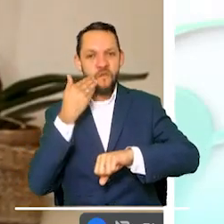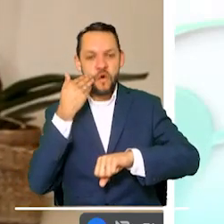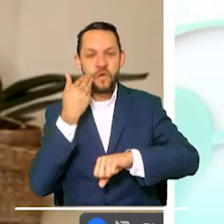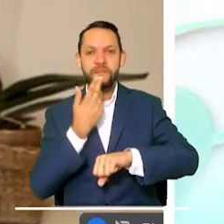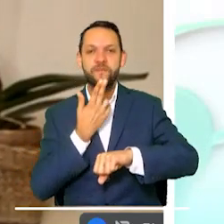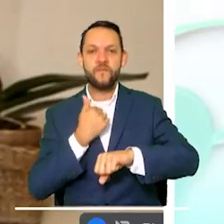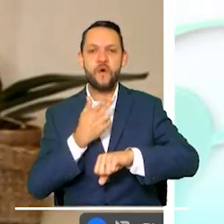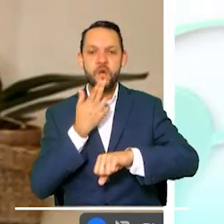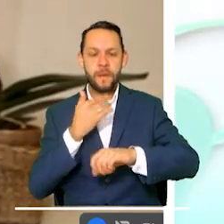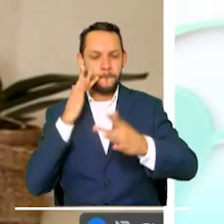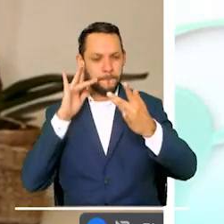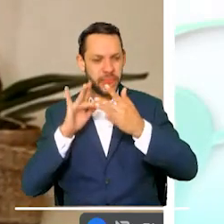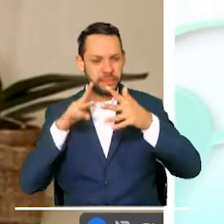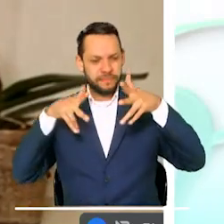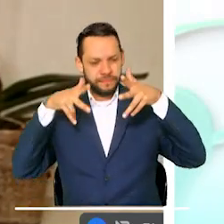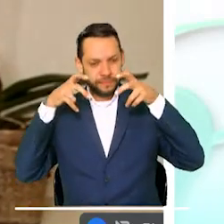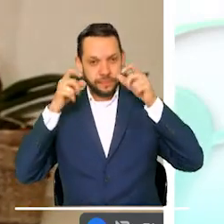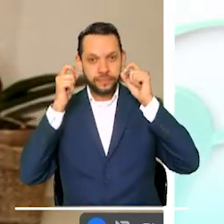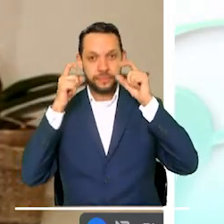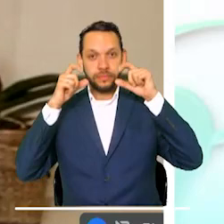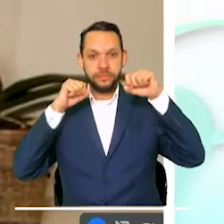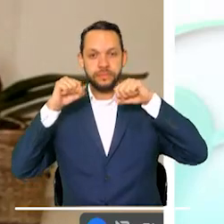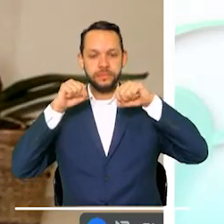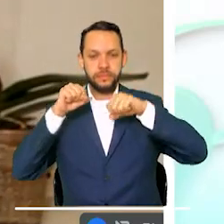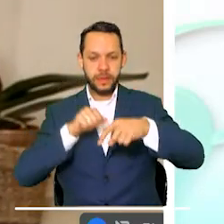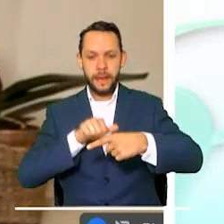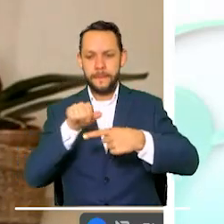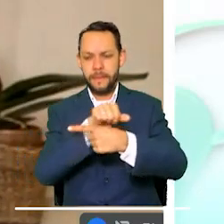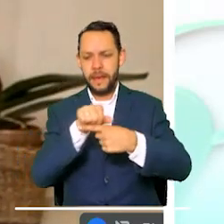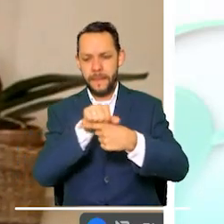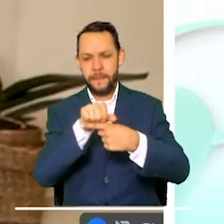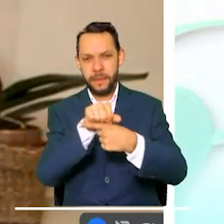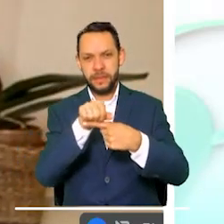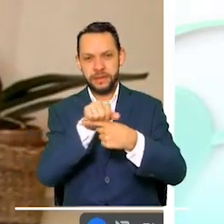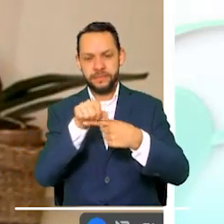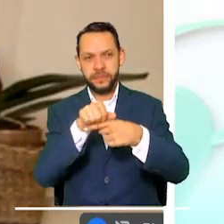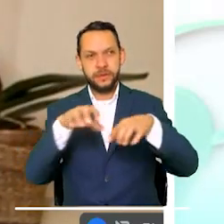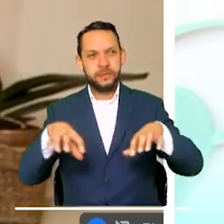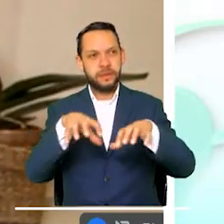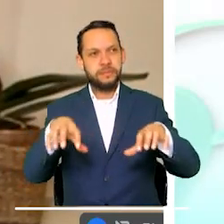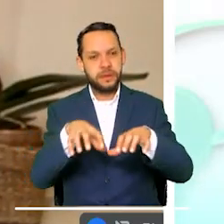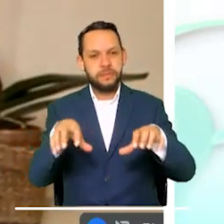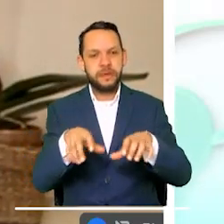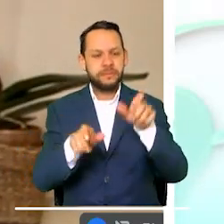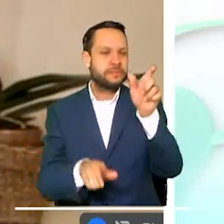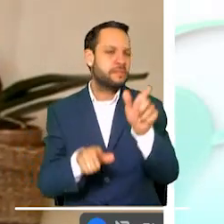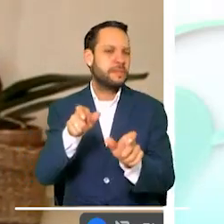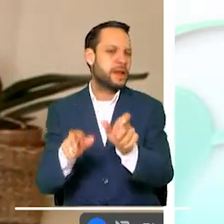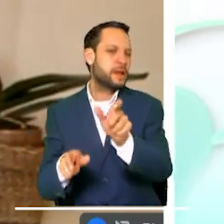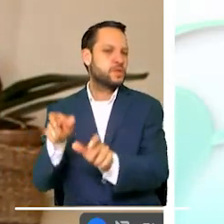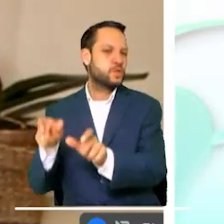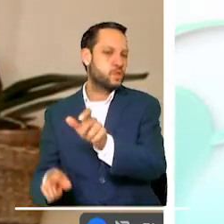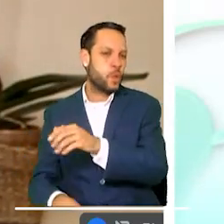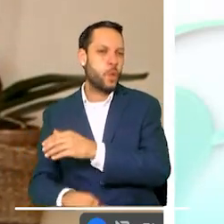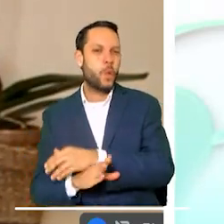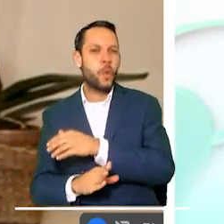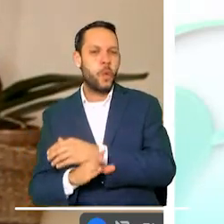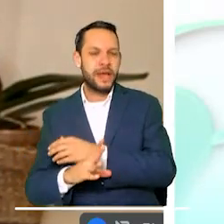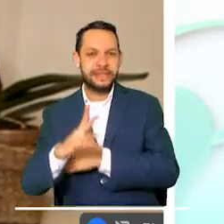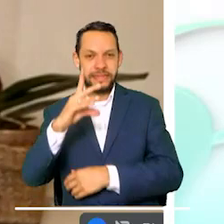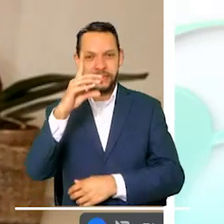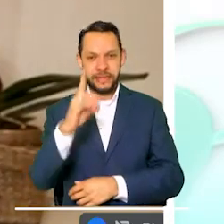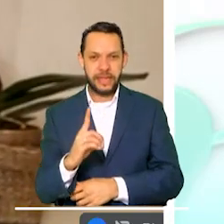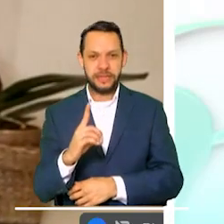fundamental de poder despertar en ti la facultad más poderosa que tenemos los seres humanos, que es poder tomar